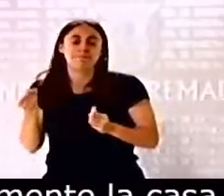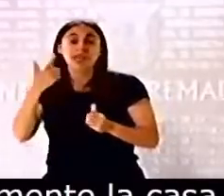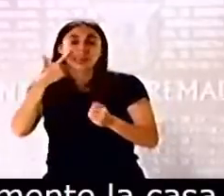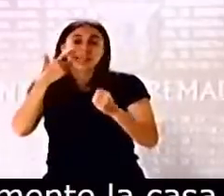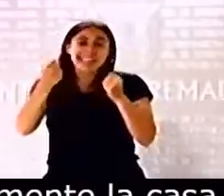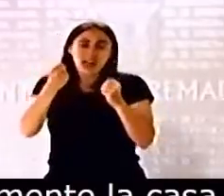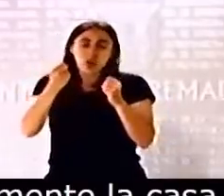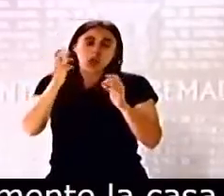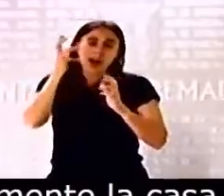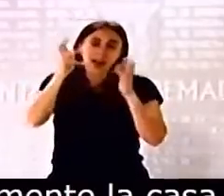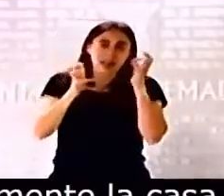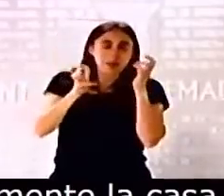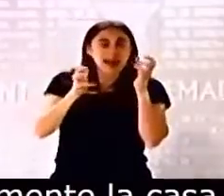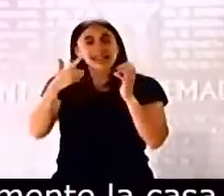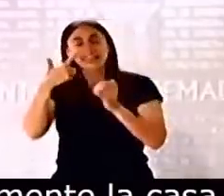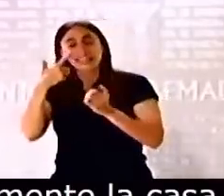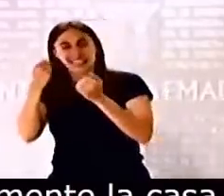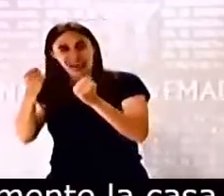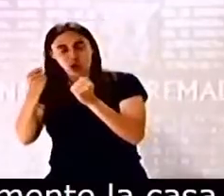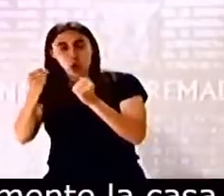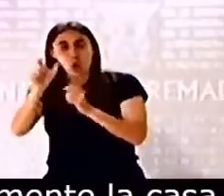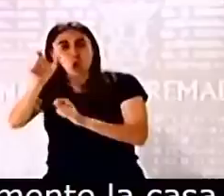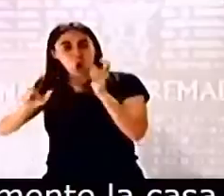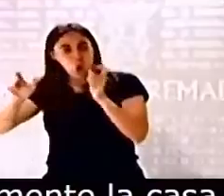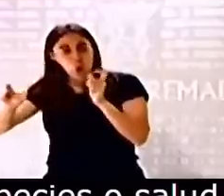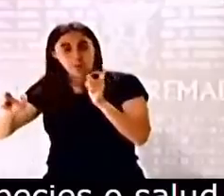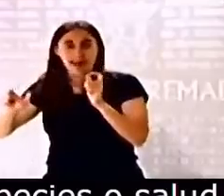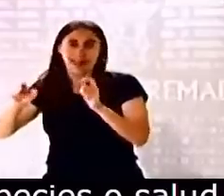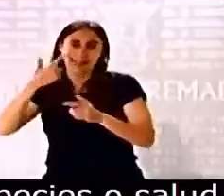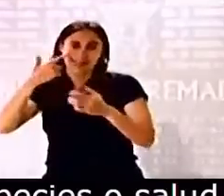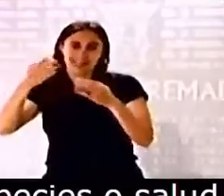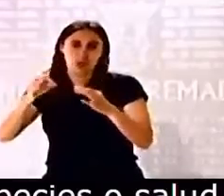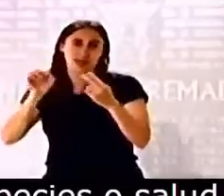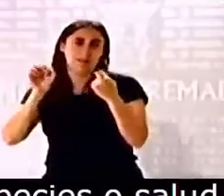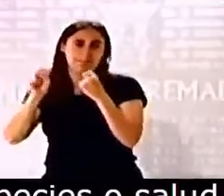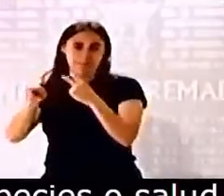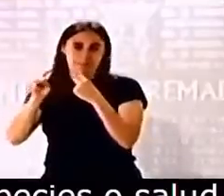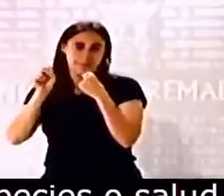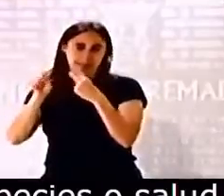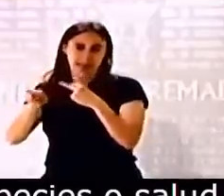animal, salud humana, seguridad vial, etcétera.